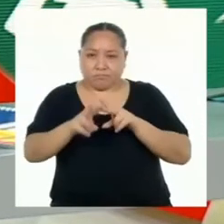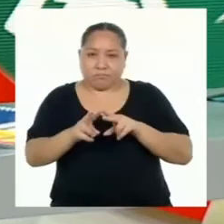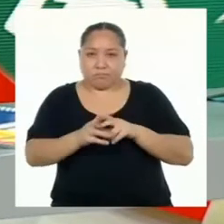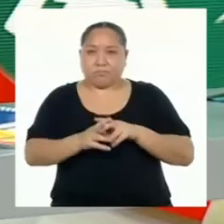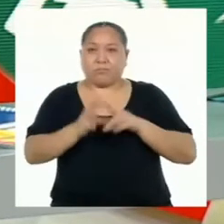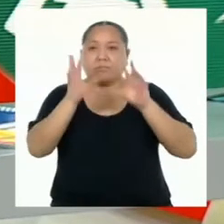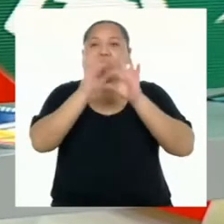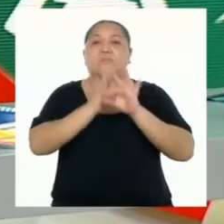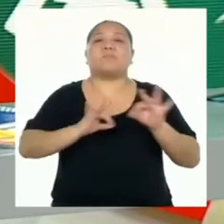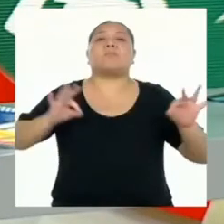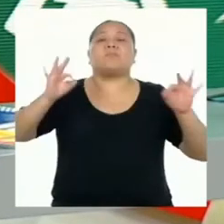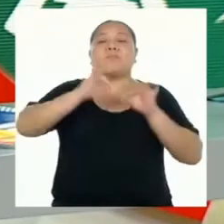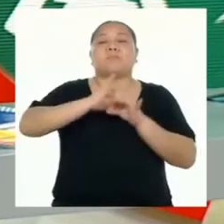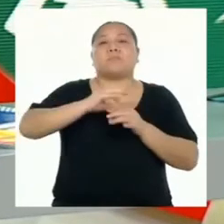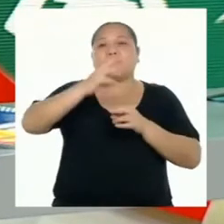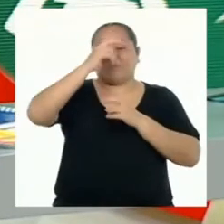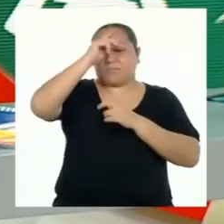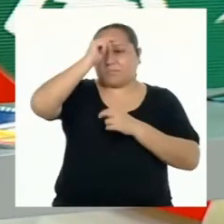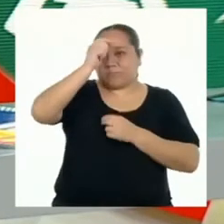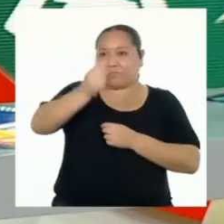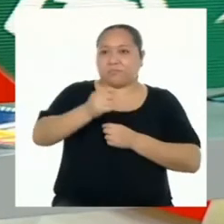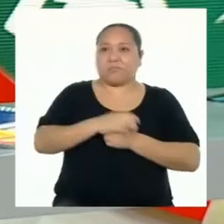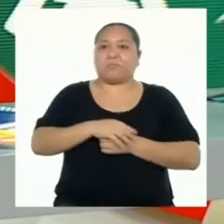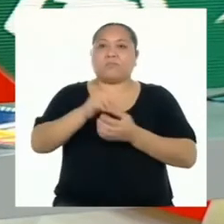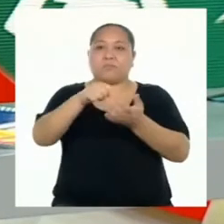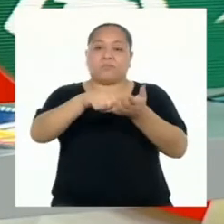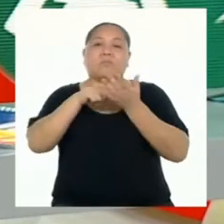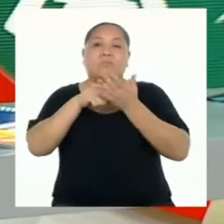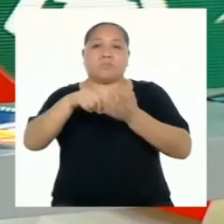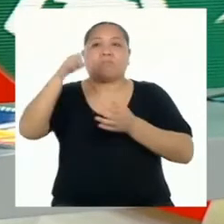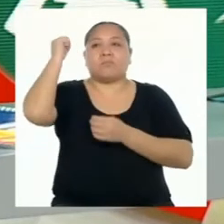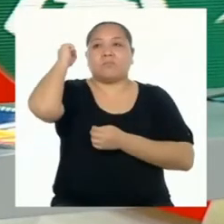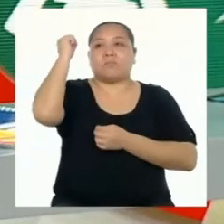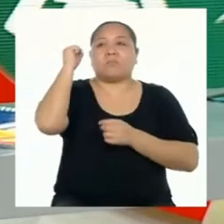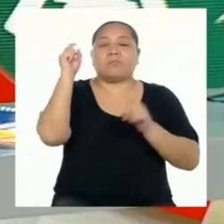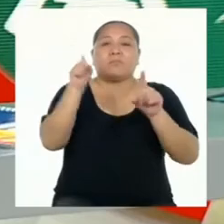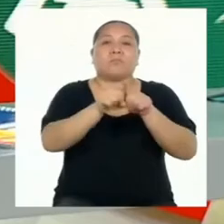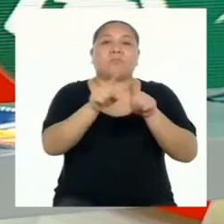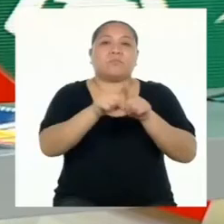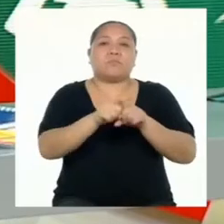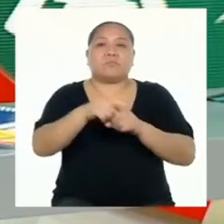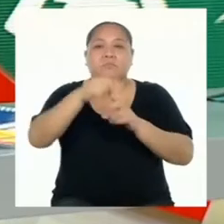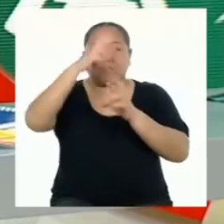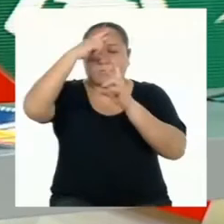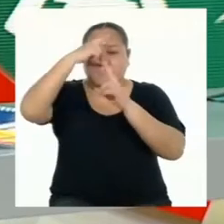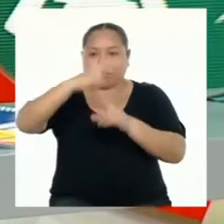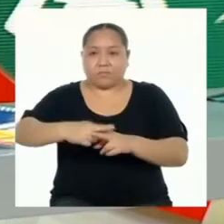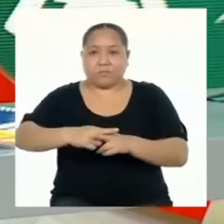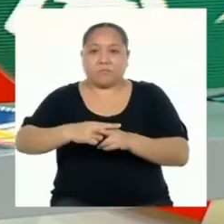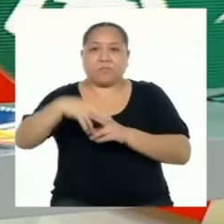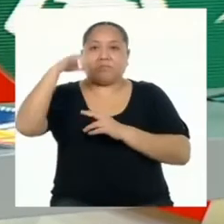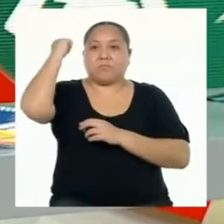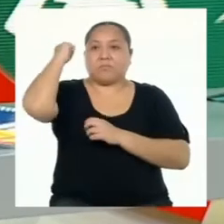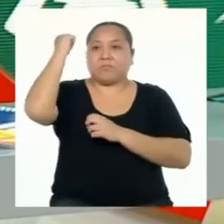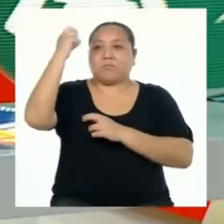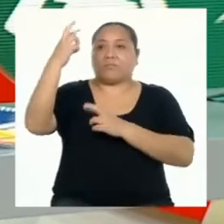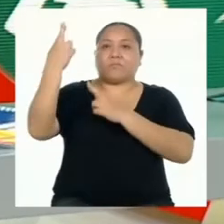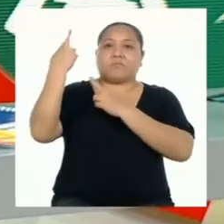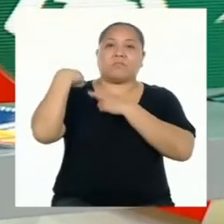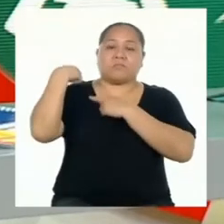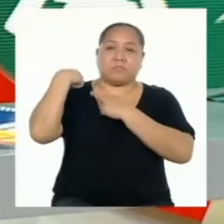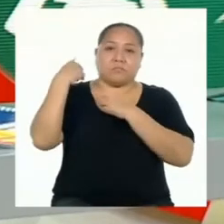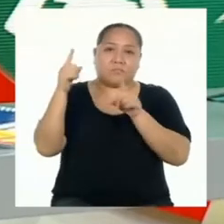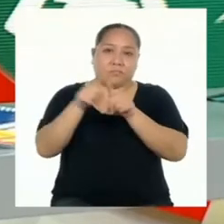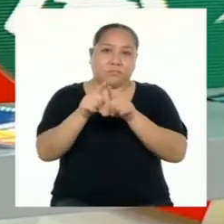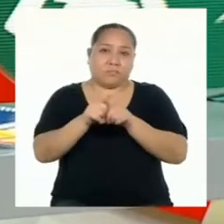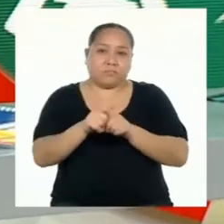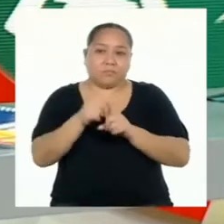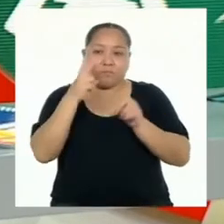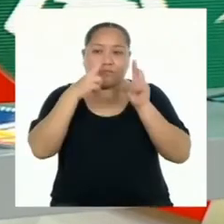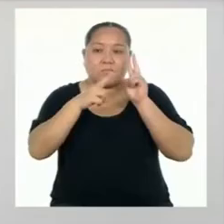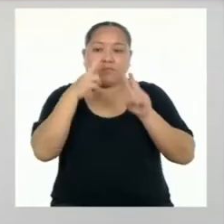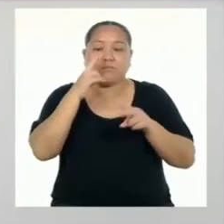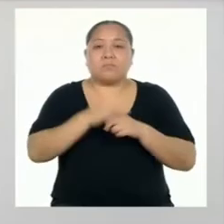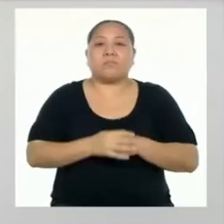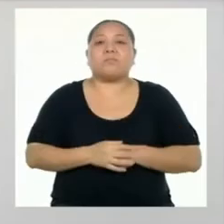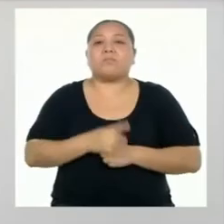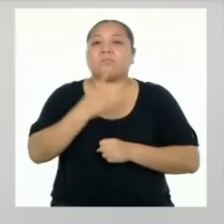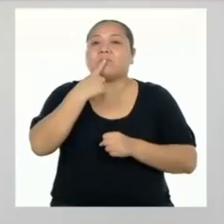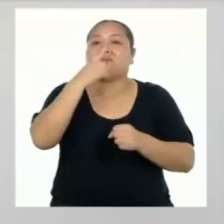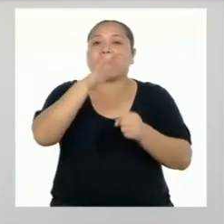tan importante como exigir nuestros derechos es justamente cumplir con nuestros deberes también. Se trata de un compromiso